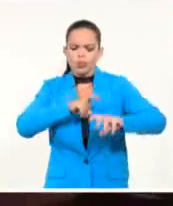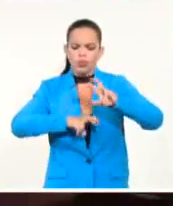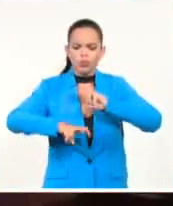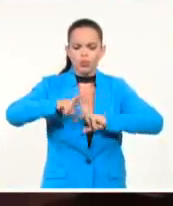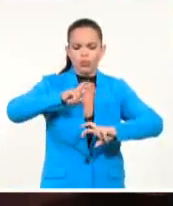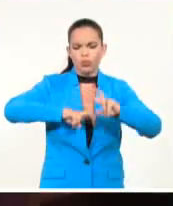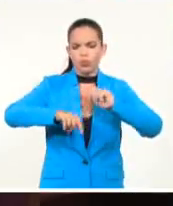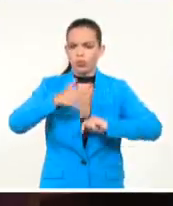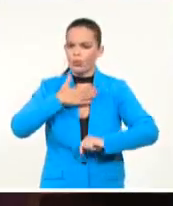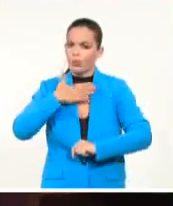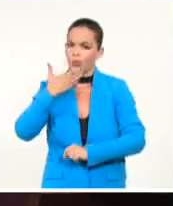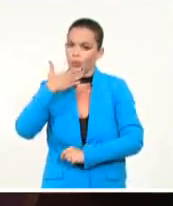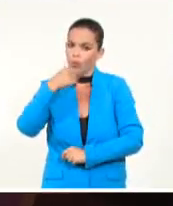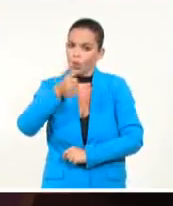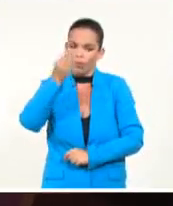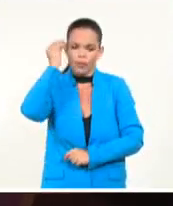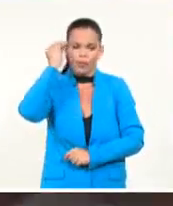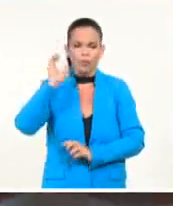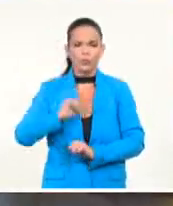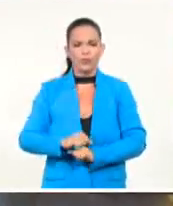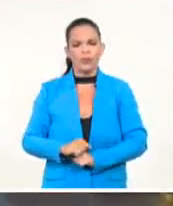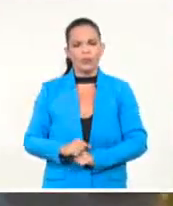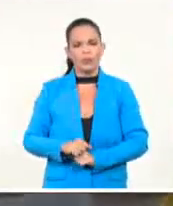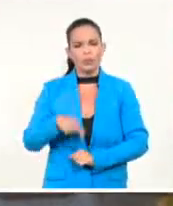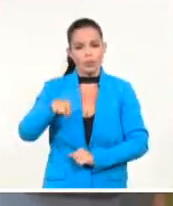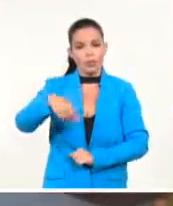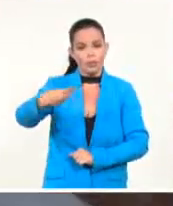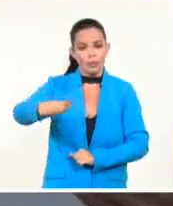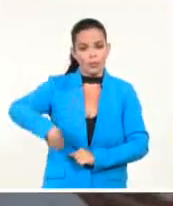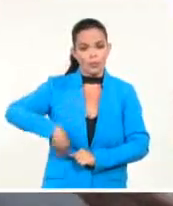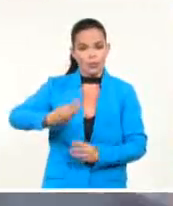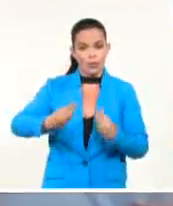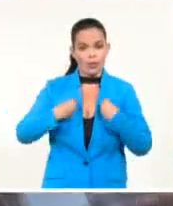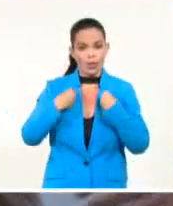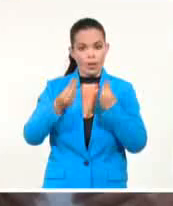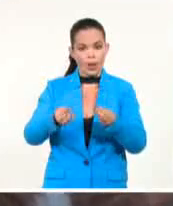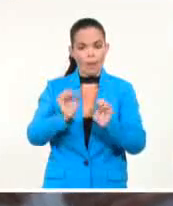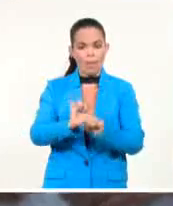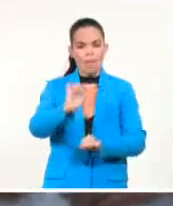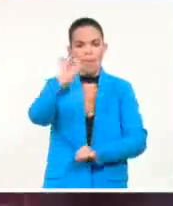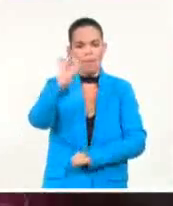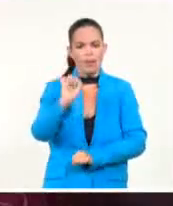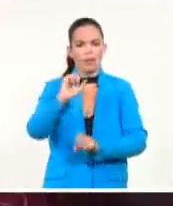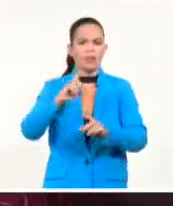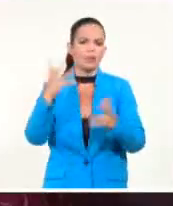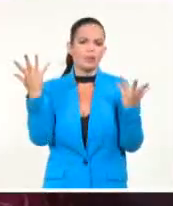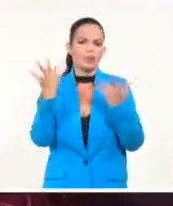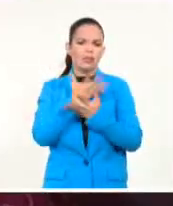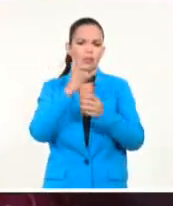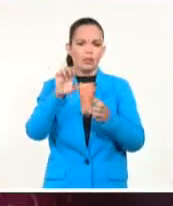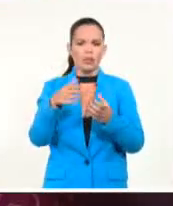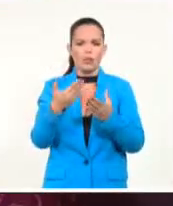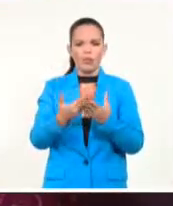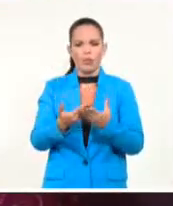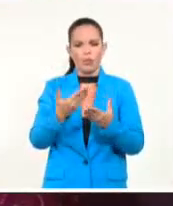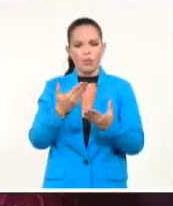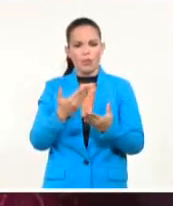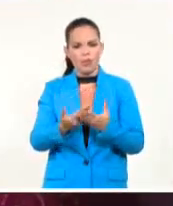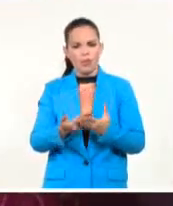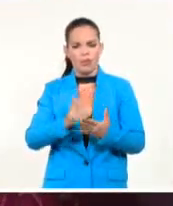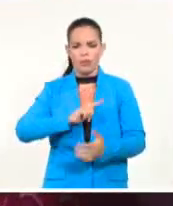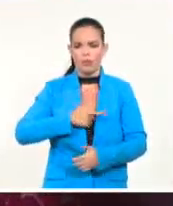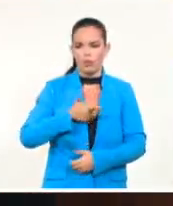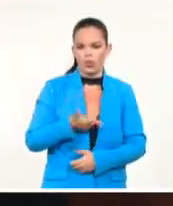mí. En el certamen se entregaron además un premio colateral por parte del Fondo Cubano de Bienes Culturales y uno